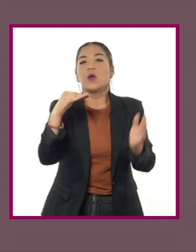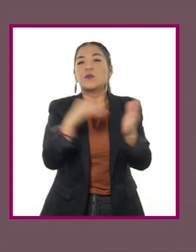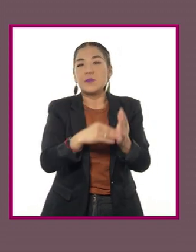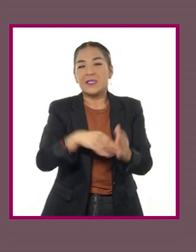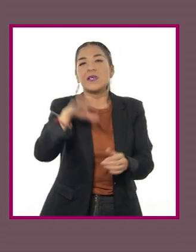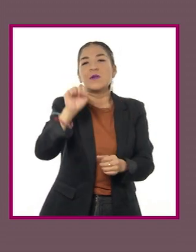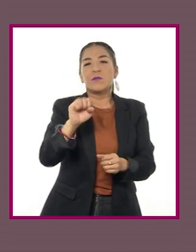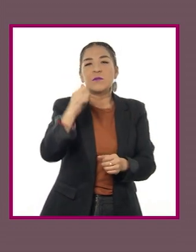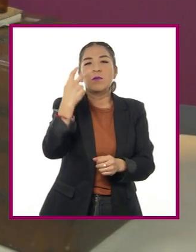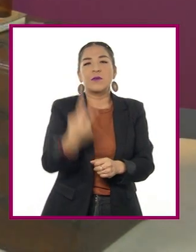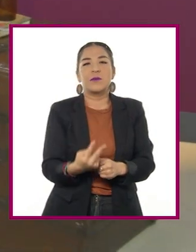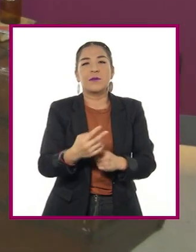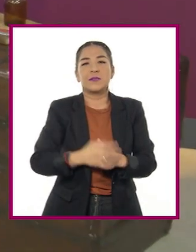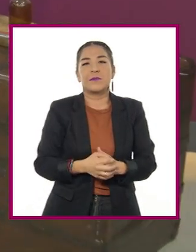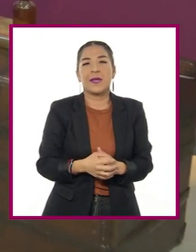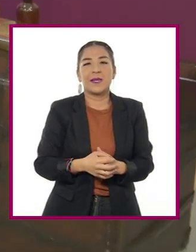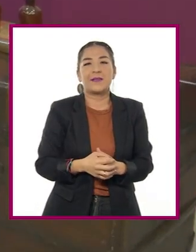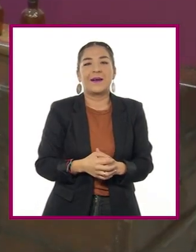2062.